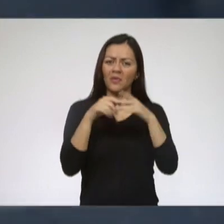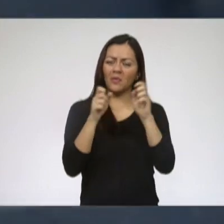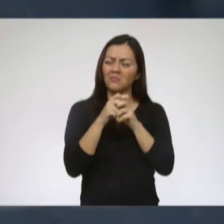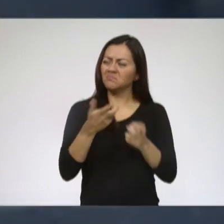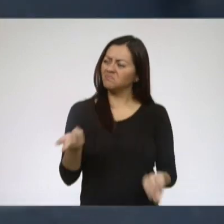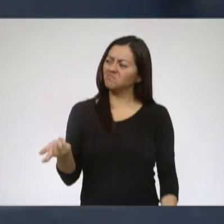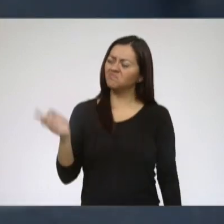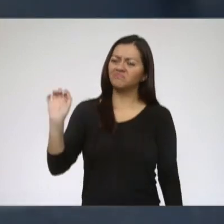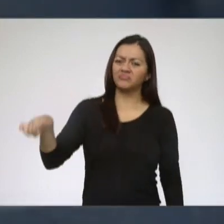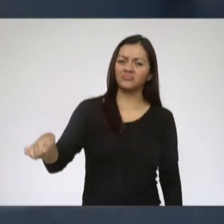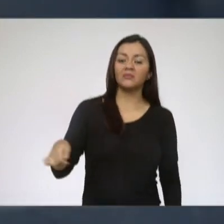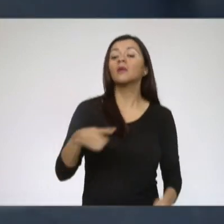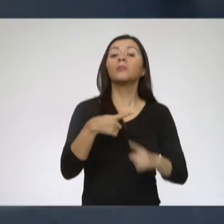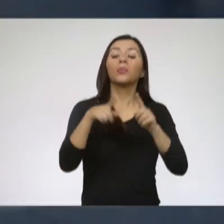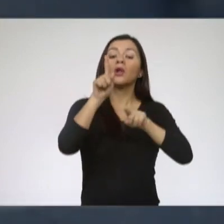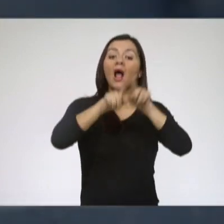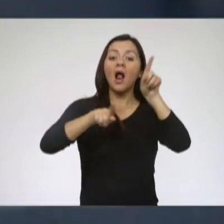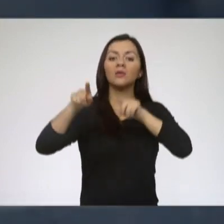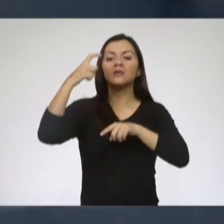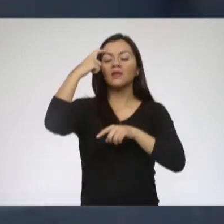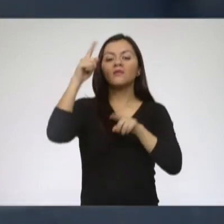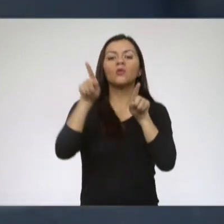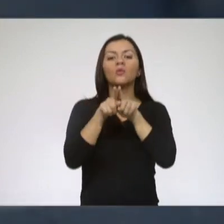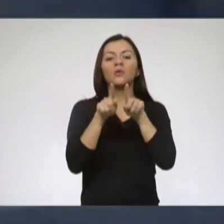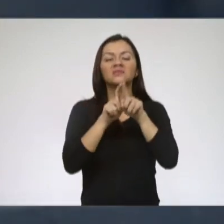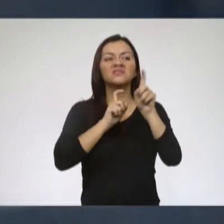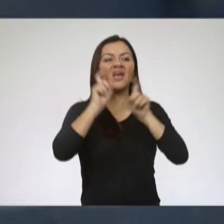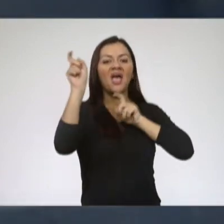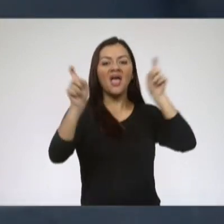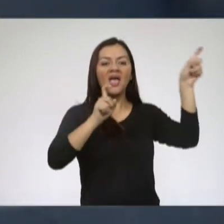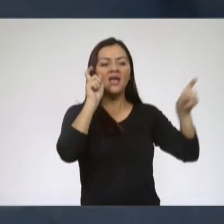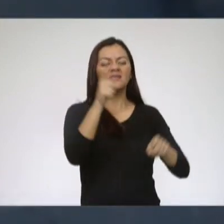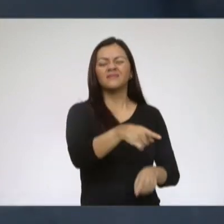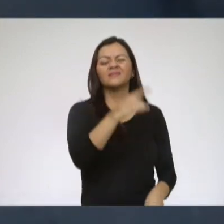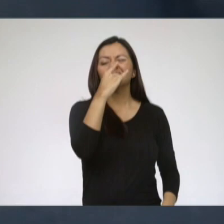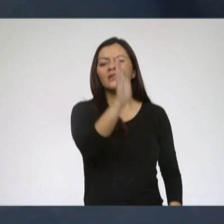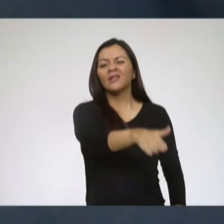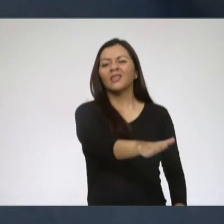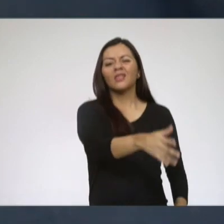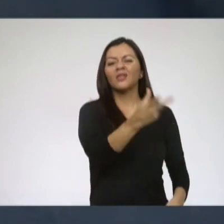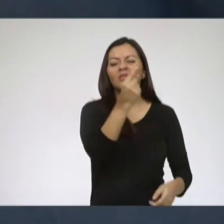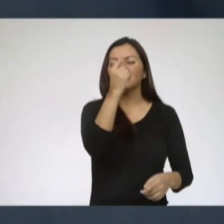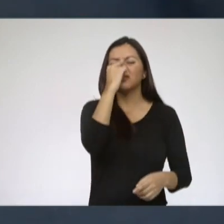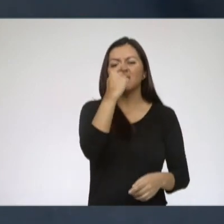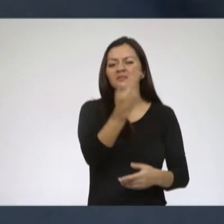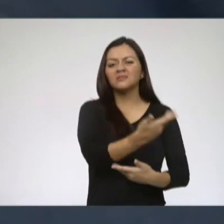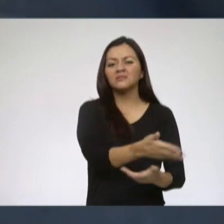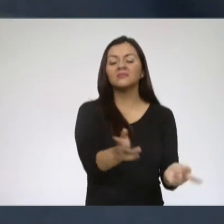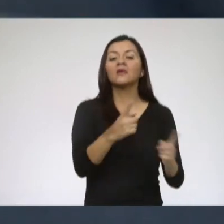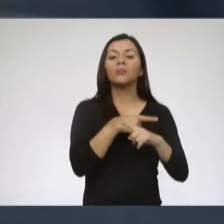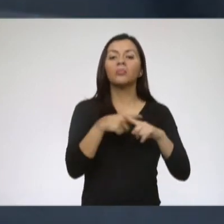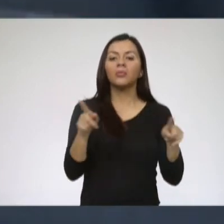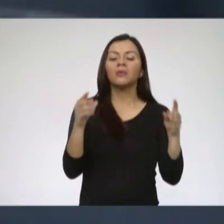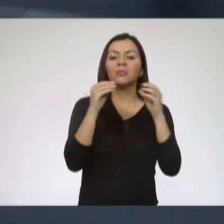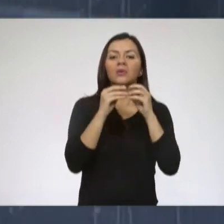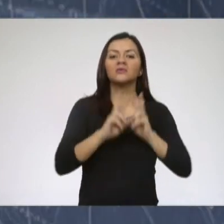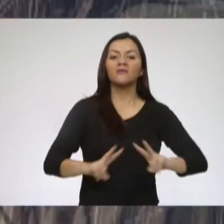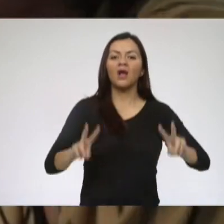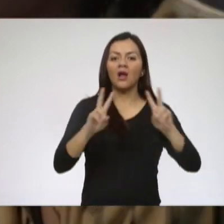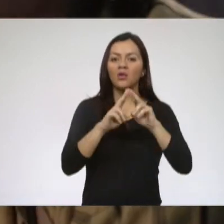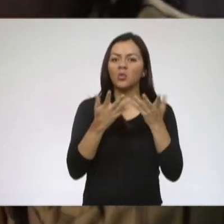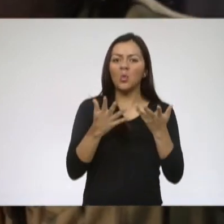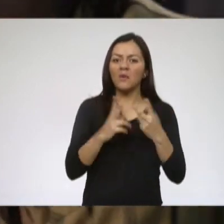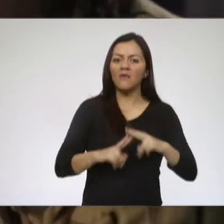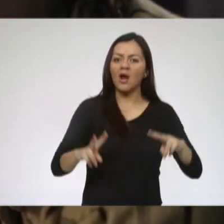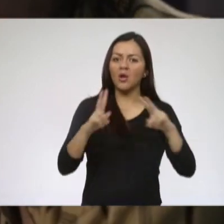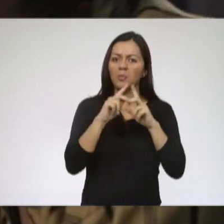gorda. Para ellos me imagino que deben ser chillidos, deben ser graznidos. No son más, no tiene validez lo que pensemos.